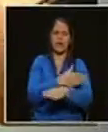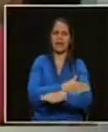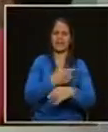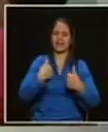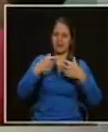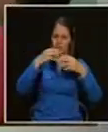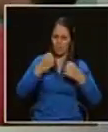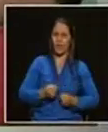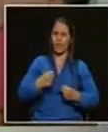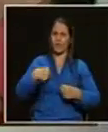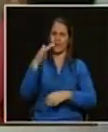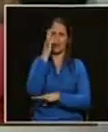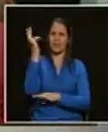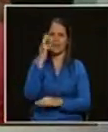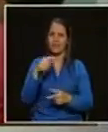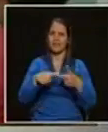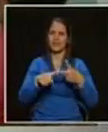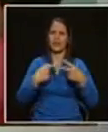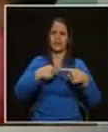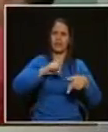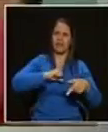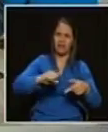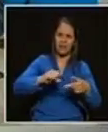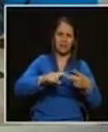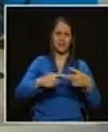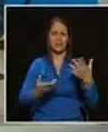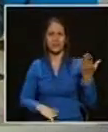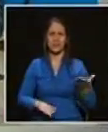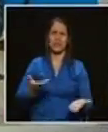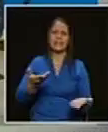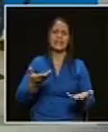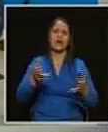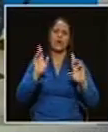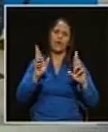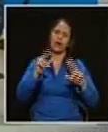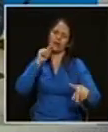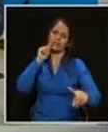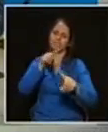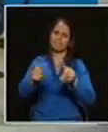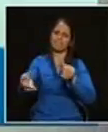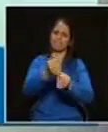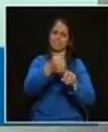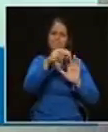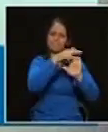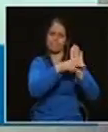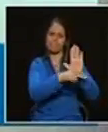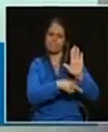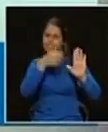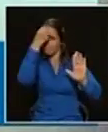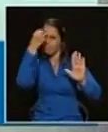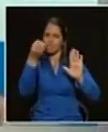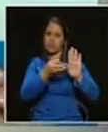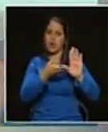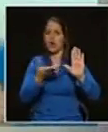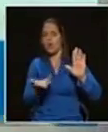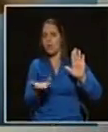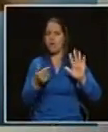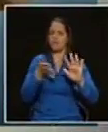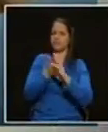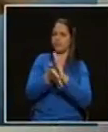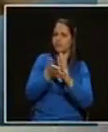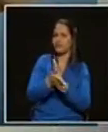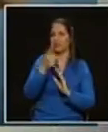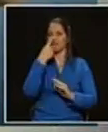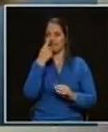televisión, de la programación y de sus derechos, exigiendo el cumplimiento de los objetivos básicos de la televisión como es la formación, información y